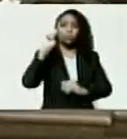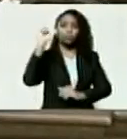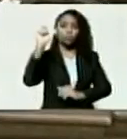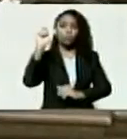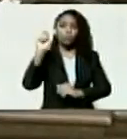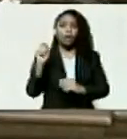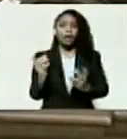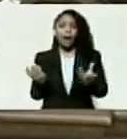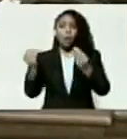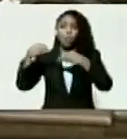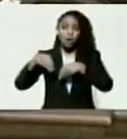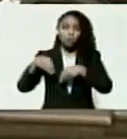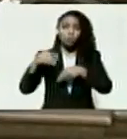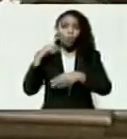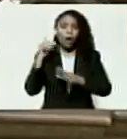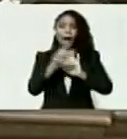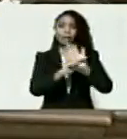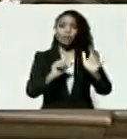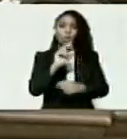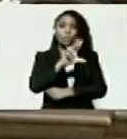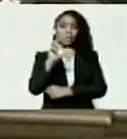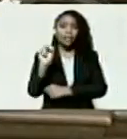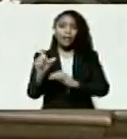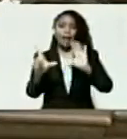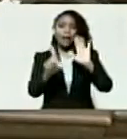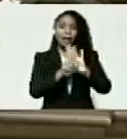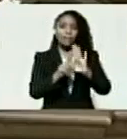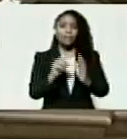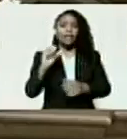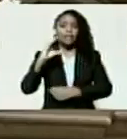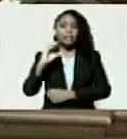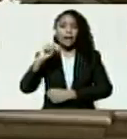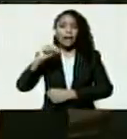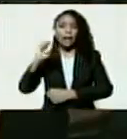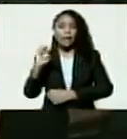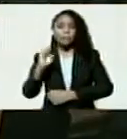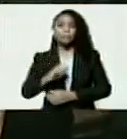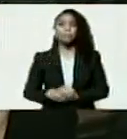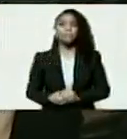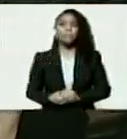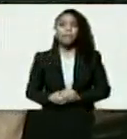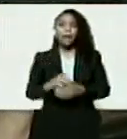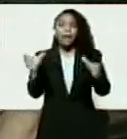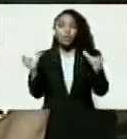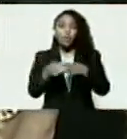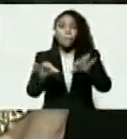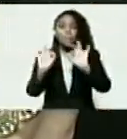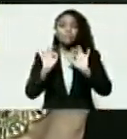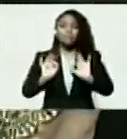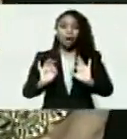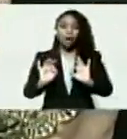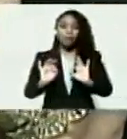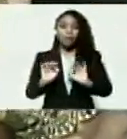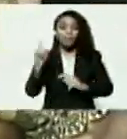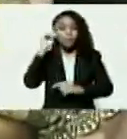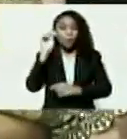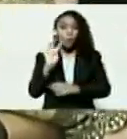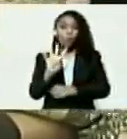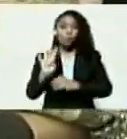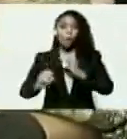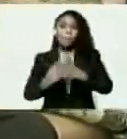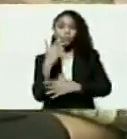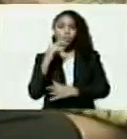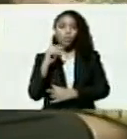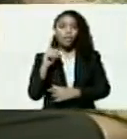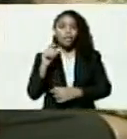en concordancia con el artículo 30 de la Ley Orgánica del Poder Electoral, en sesión especial del día 4 de mayo de